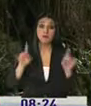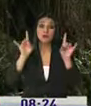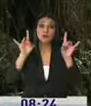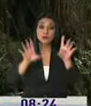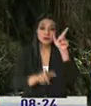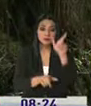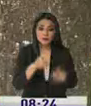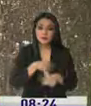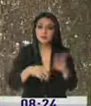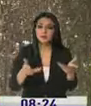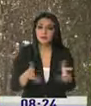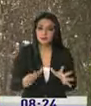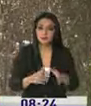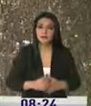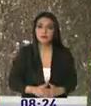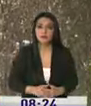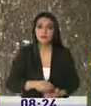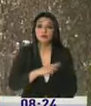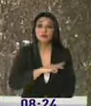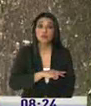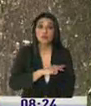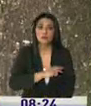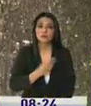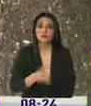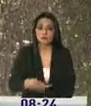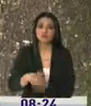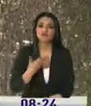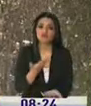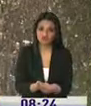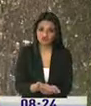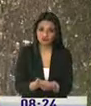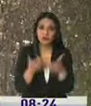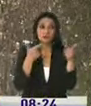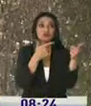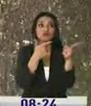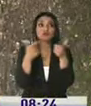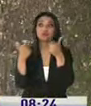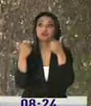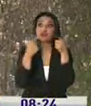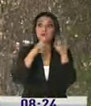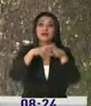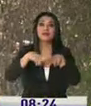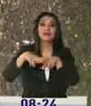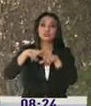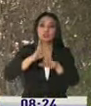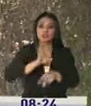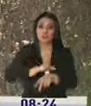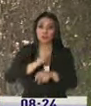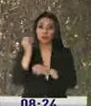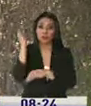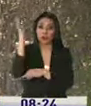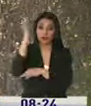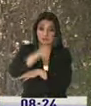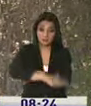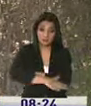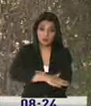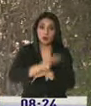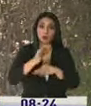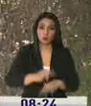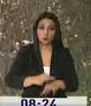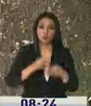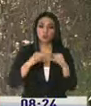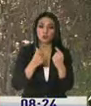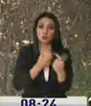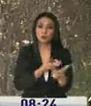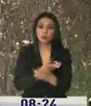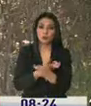no han habido heridos. Los señores del municipio, ya que vinieron, hicieron la inspección técnica al momento de que se cayeron los árboles, vinieron con bomberos